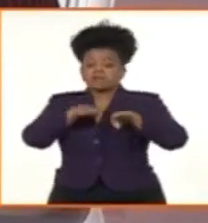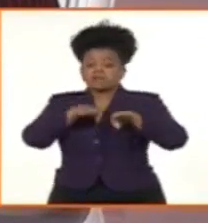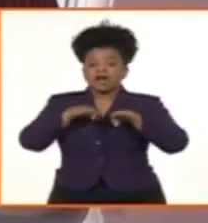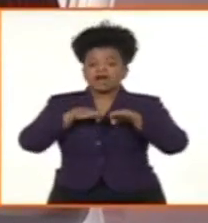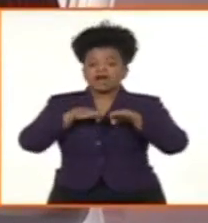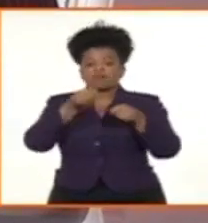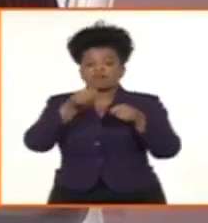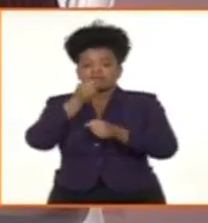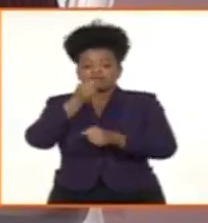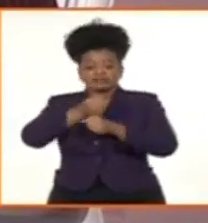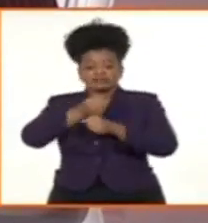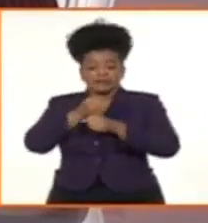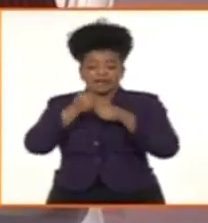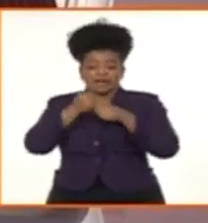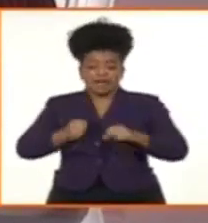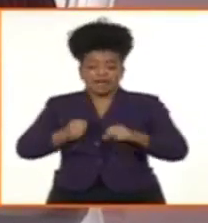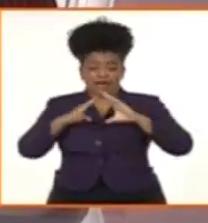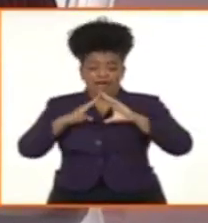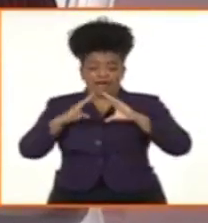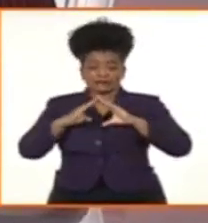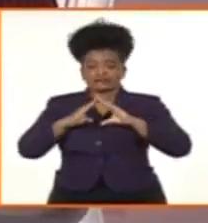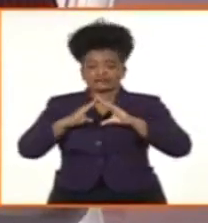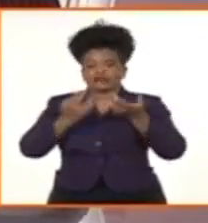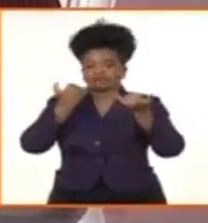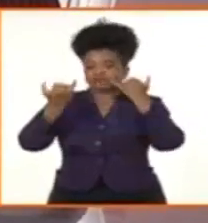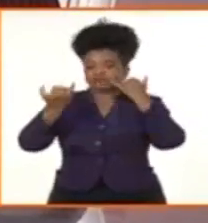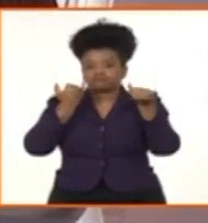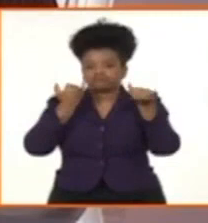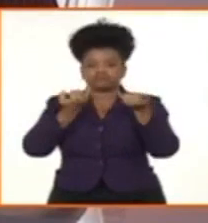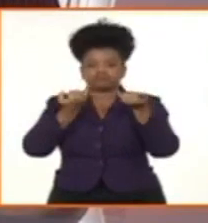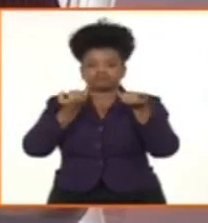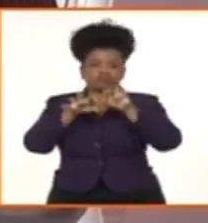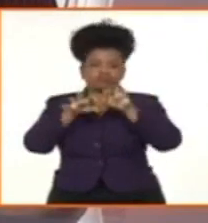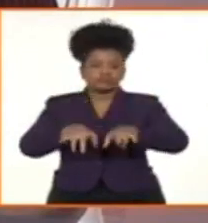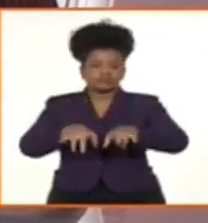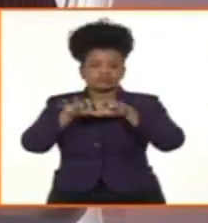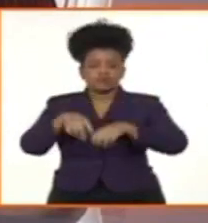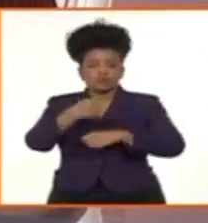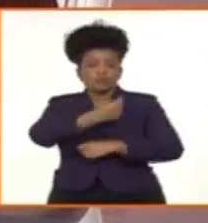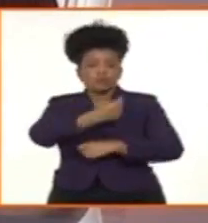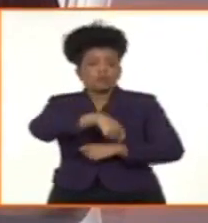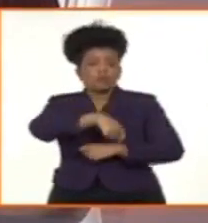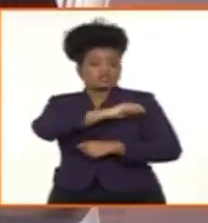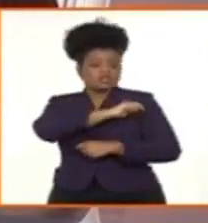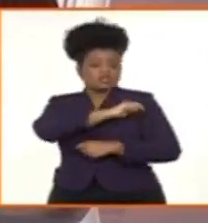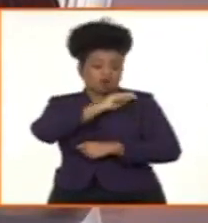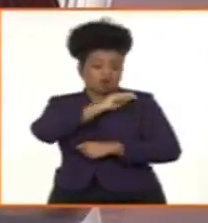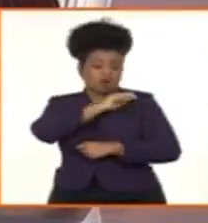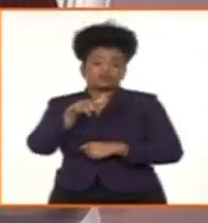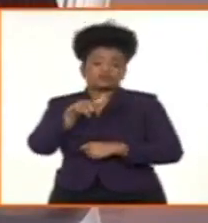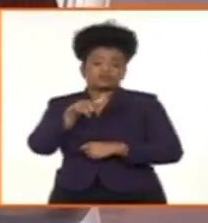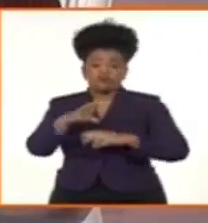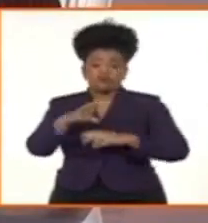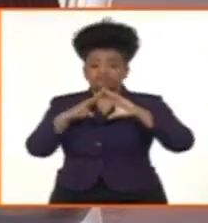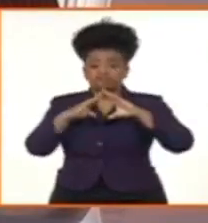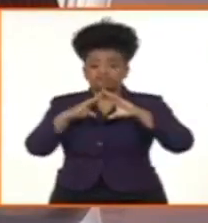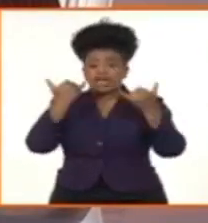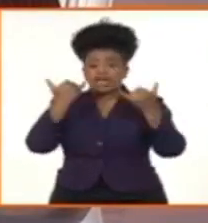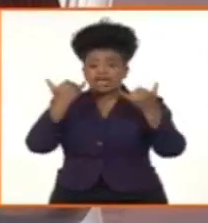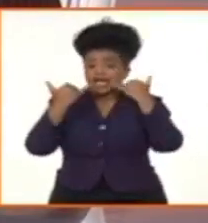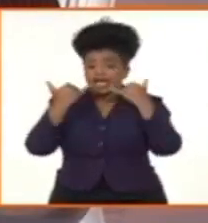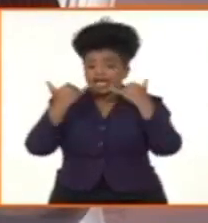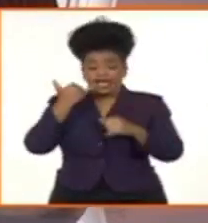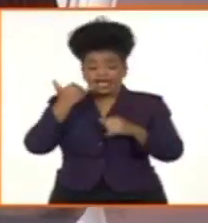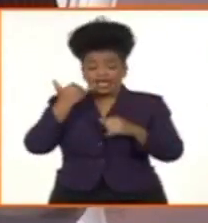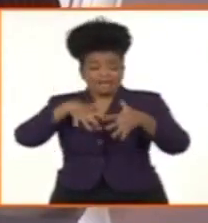la mayoría del tiempo que estaba la población. Sin embargo, la población se mudó para la parte residencial. ETESA, aunque tenía un